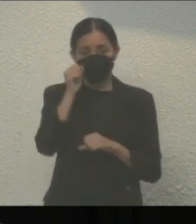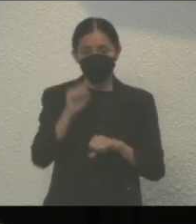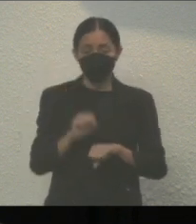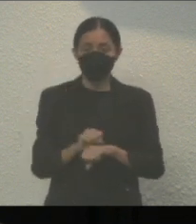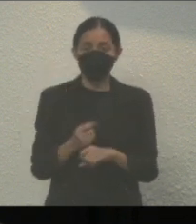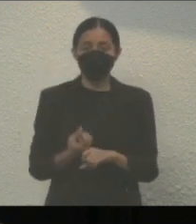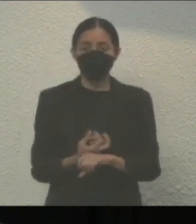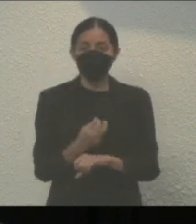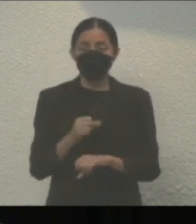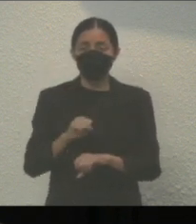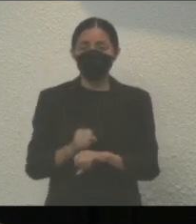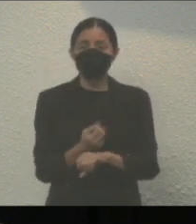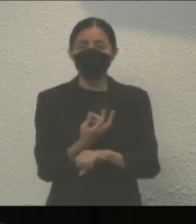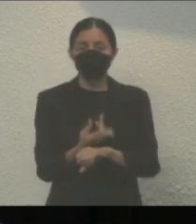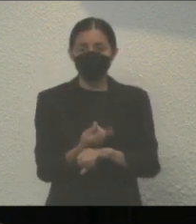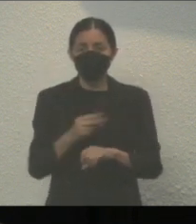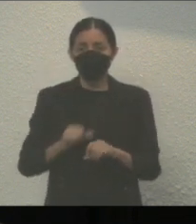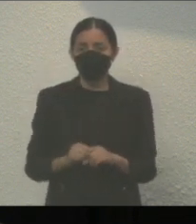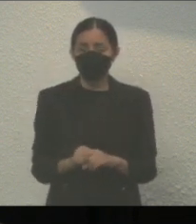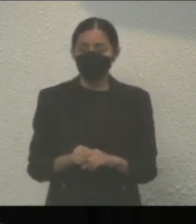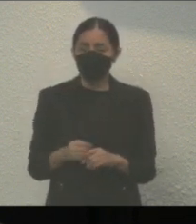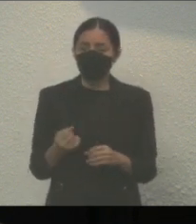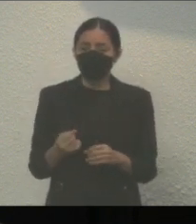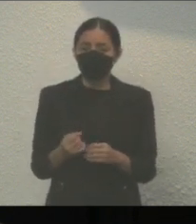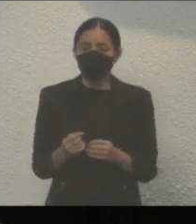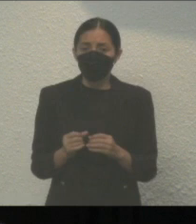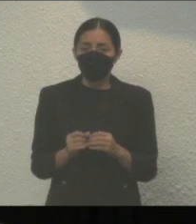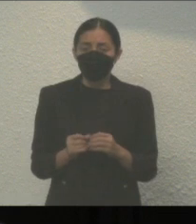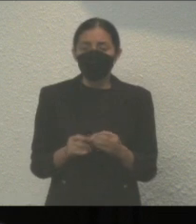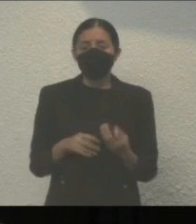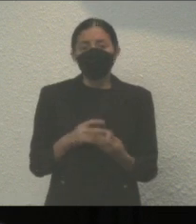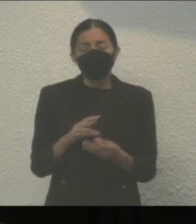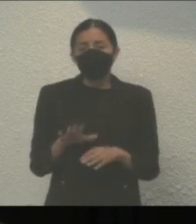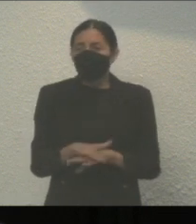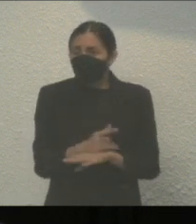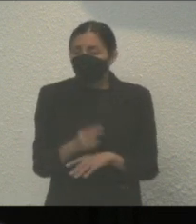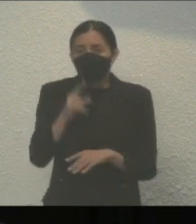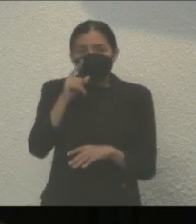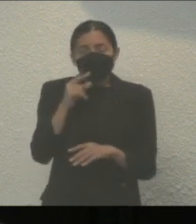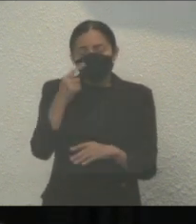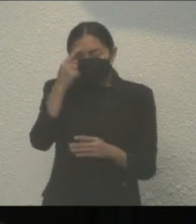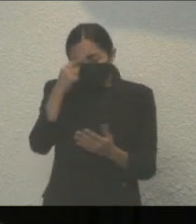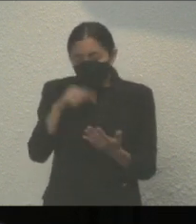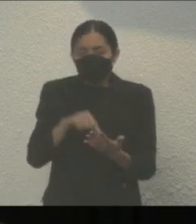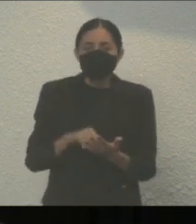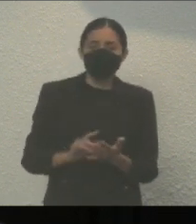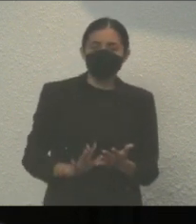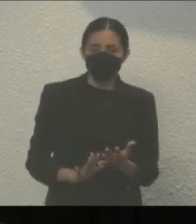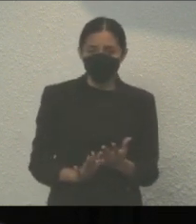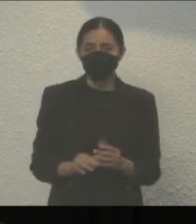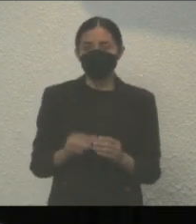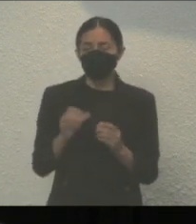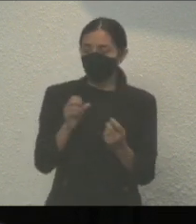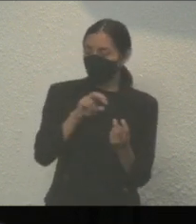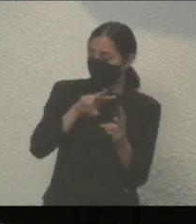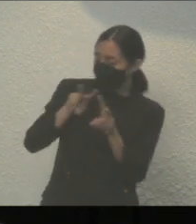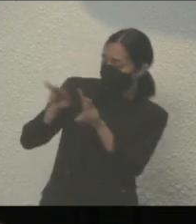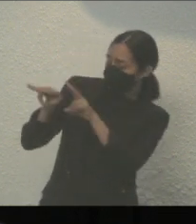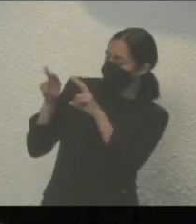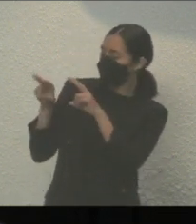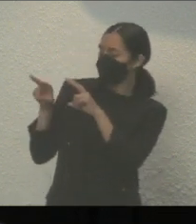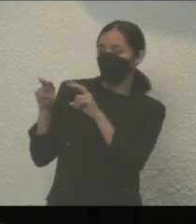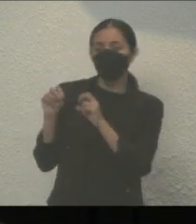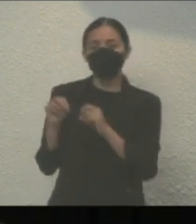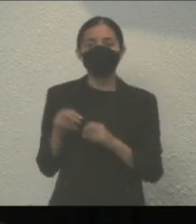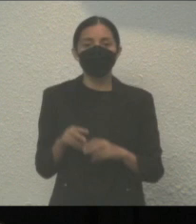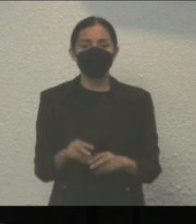Salud, Instituto Mexicano del Seguro Social, por creer y voltear a ver lo que estamos haciendo